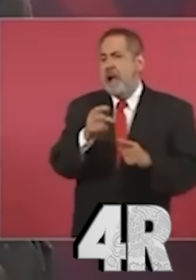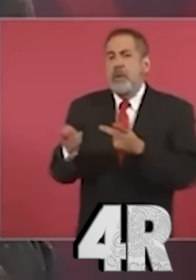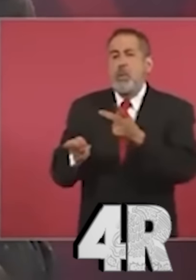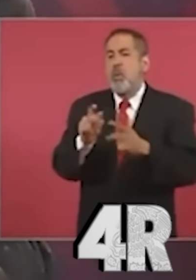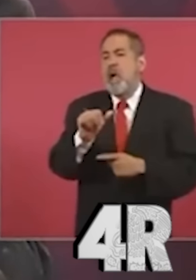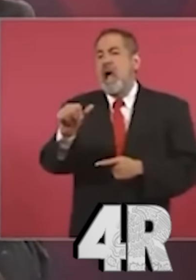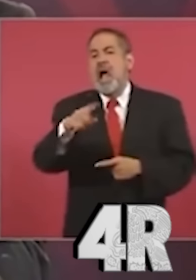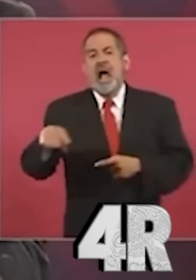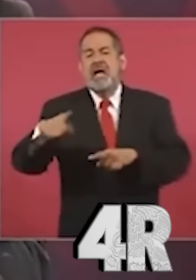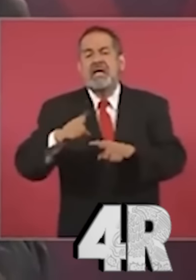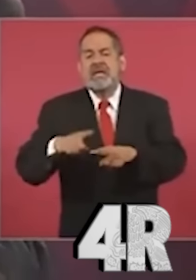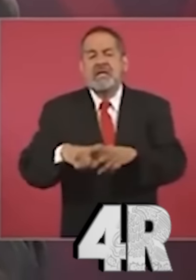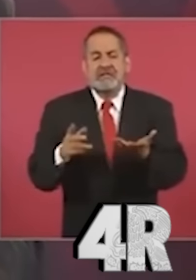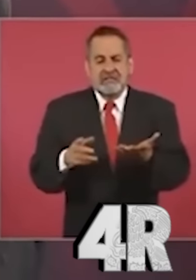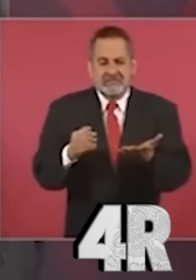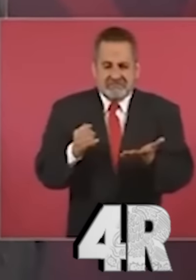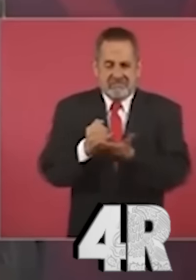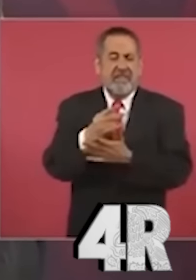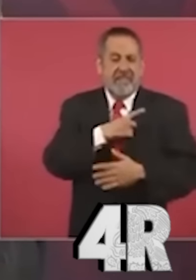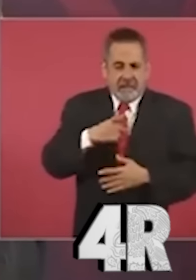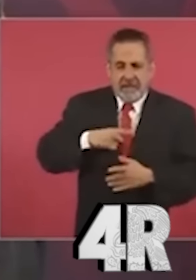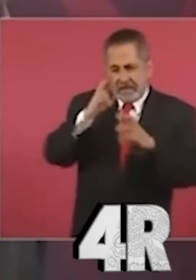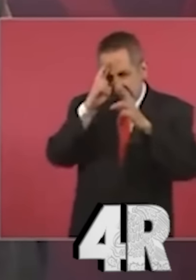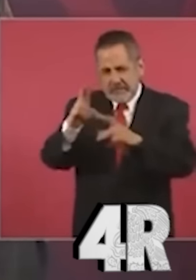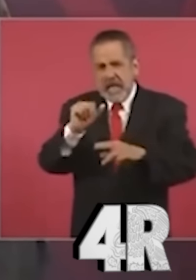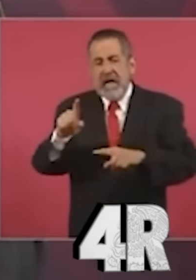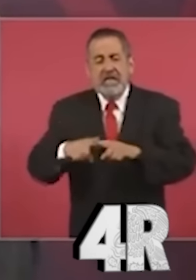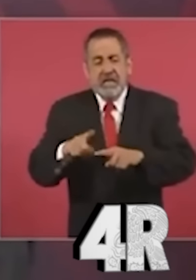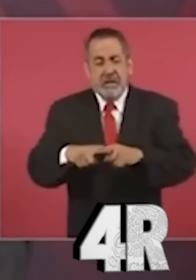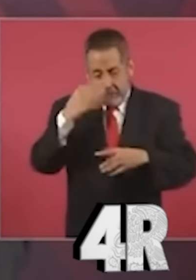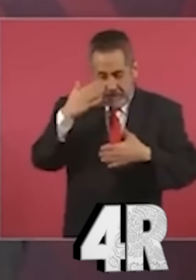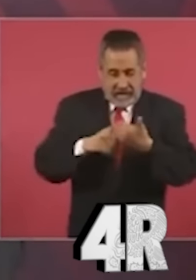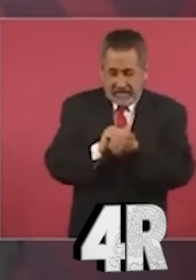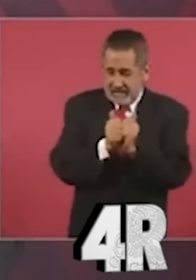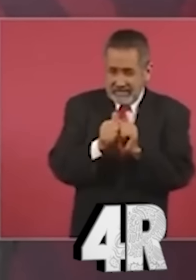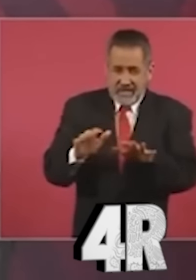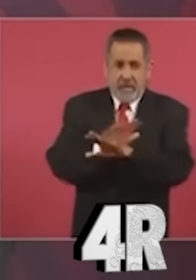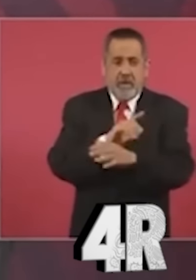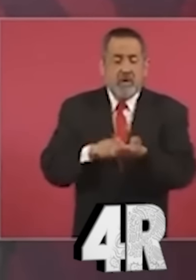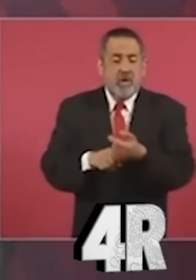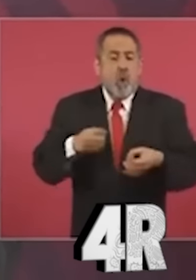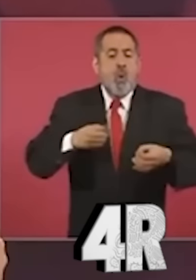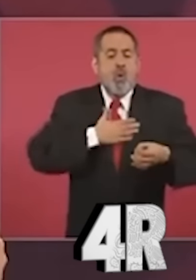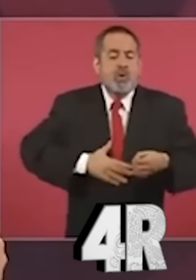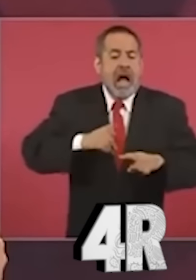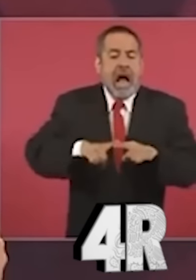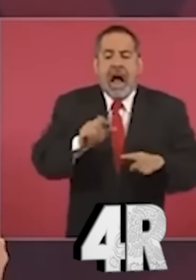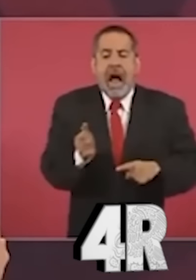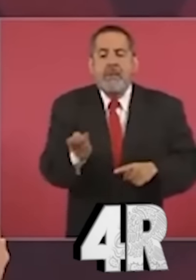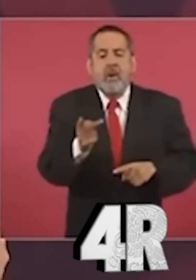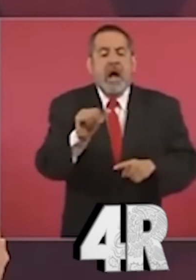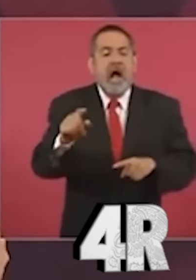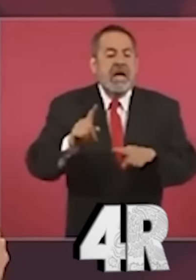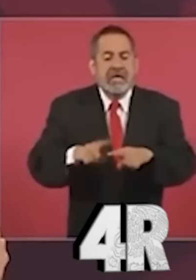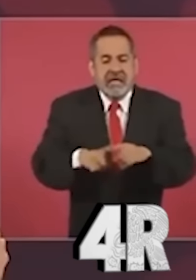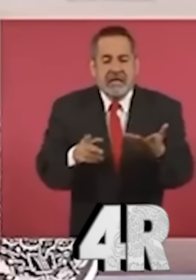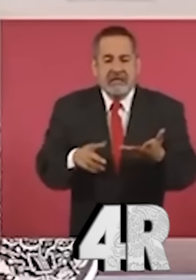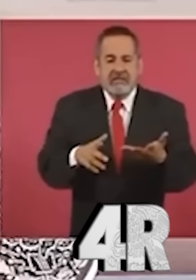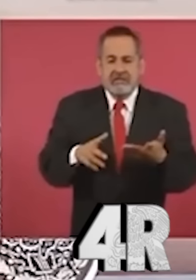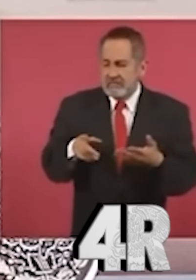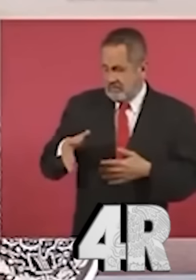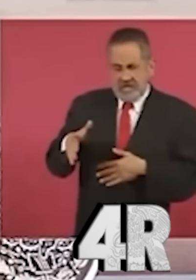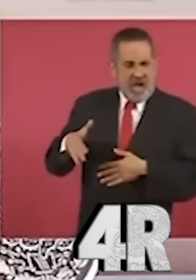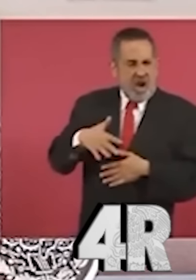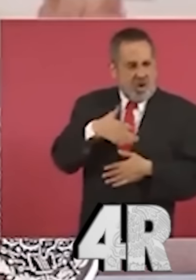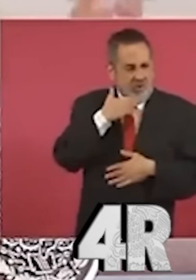sí, el pueblo mexicano es mucha pieza y ya nos dimos cuenta que están haciendo para poder mantenerse en la impunidad. Por